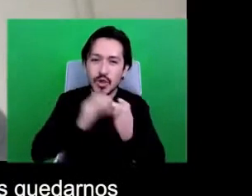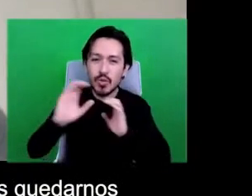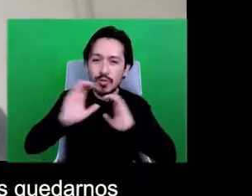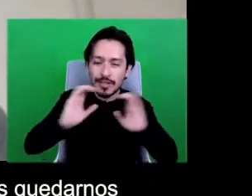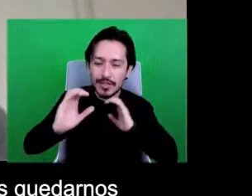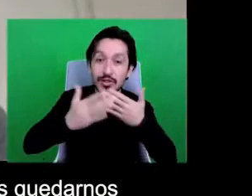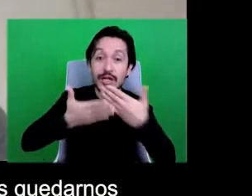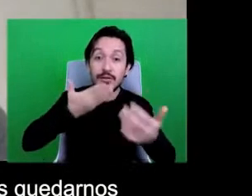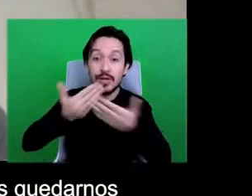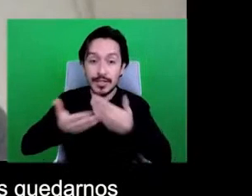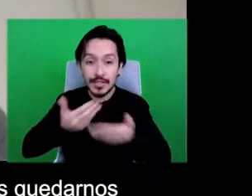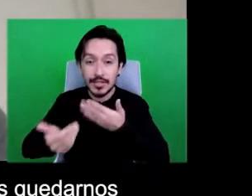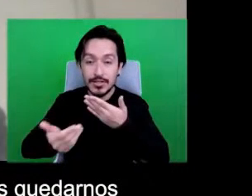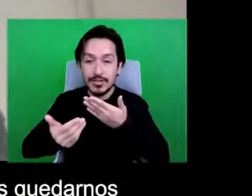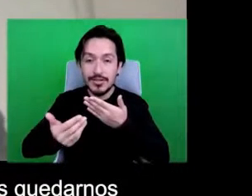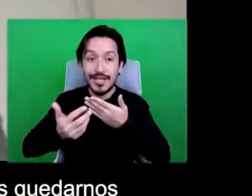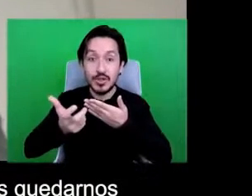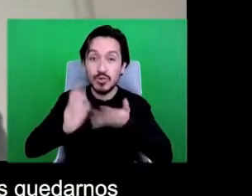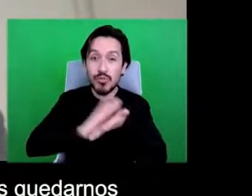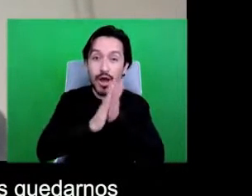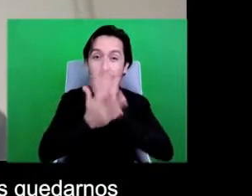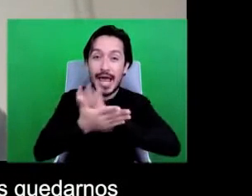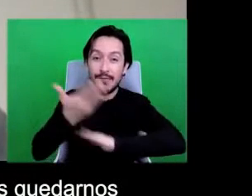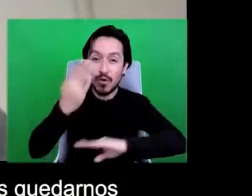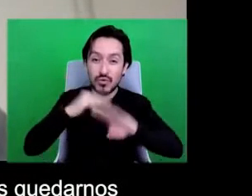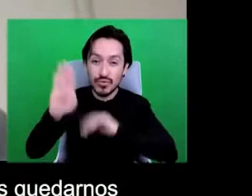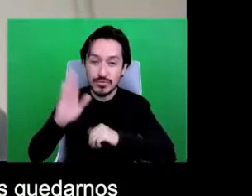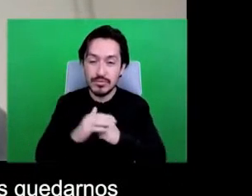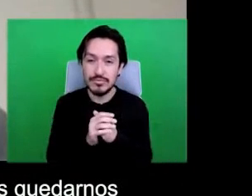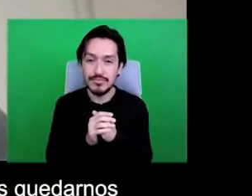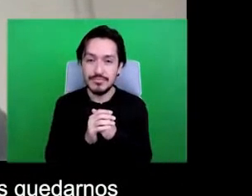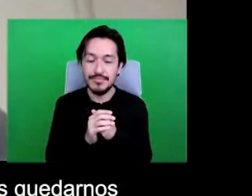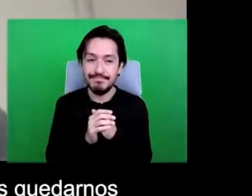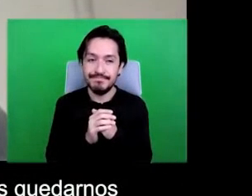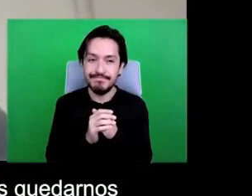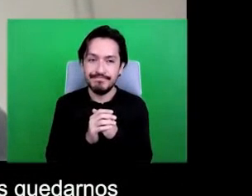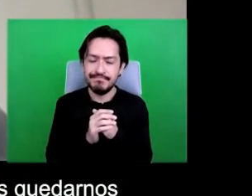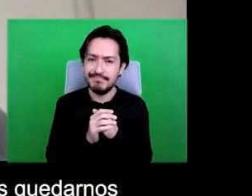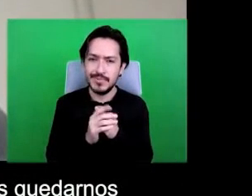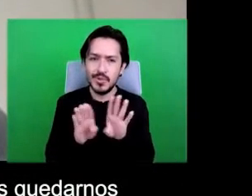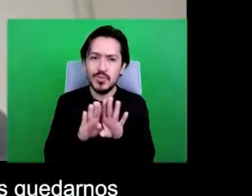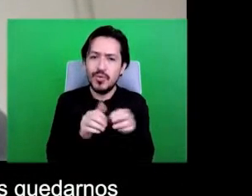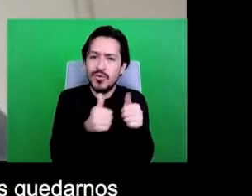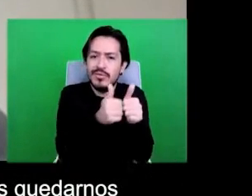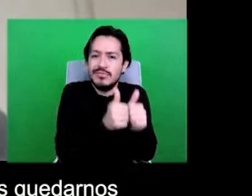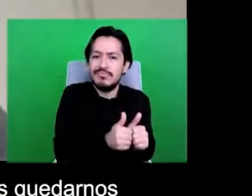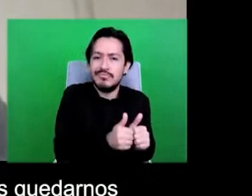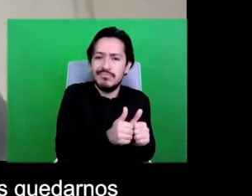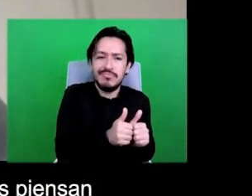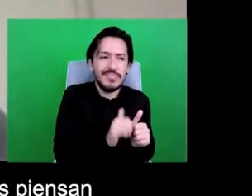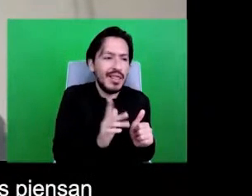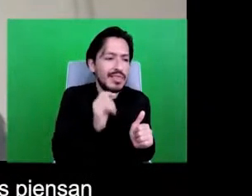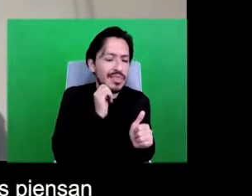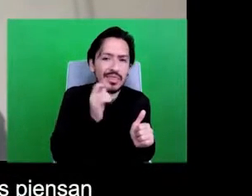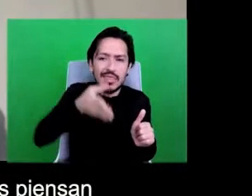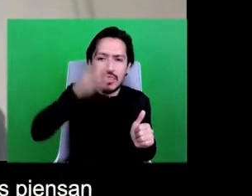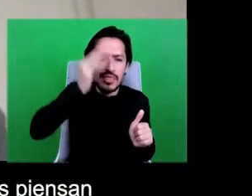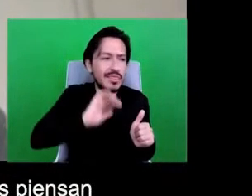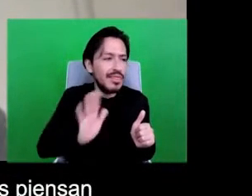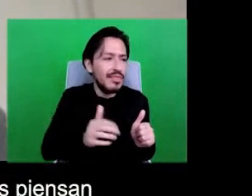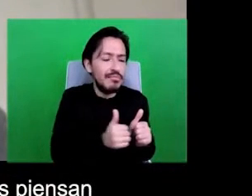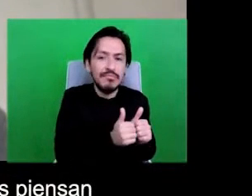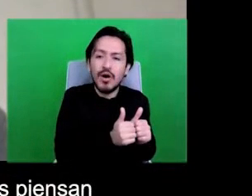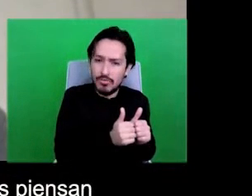actualización y sobre todo de una evolución. No podemos quedarnos quietos en ningún lugar, tenemos que animarnos a ver hacia